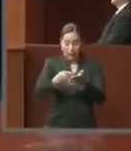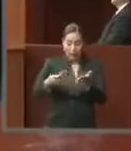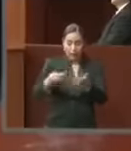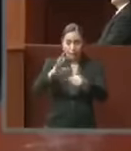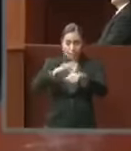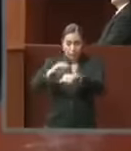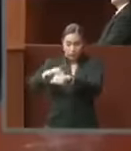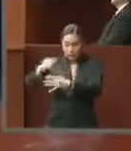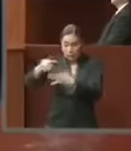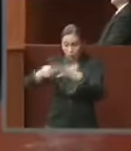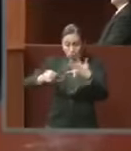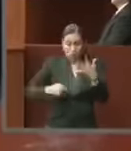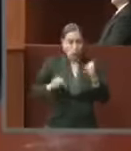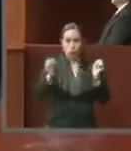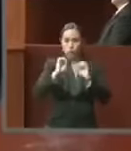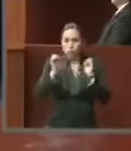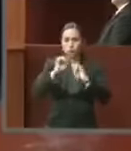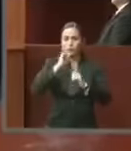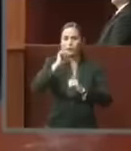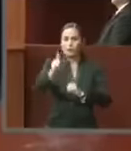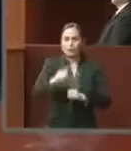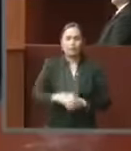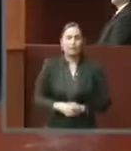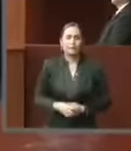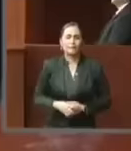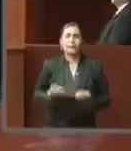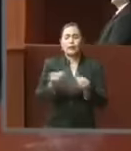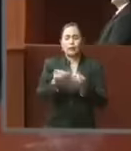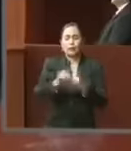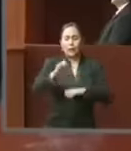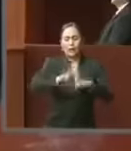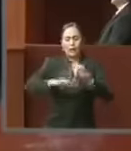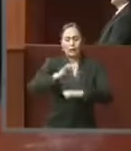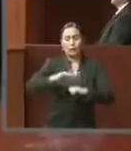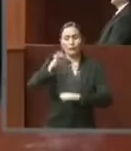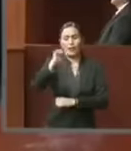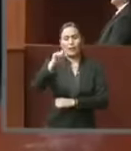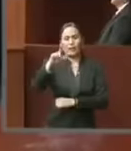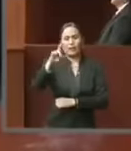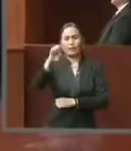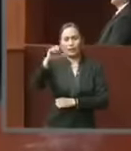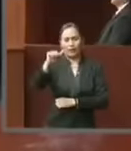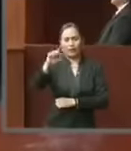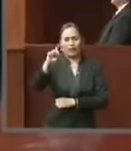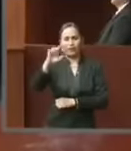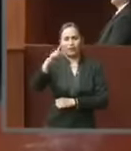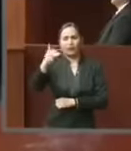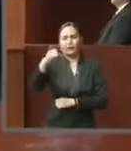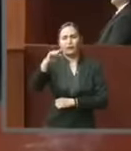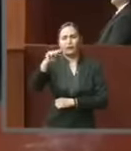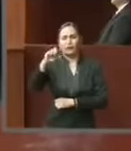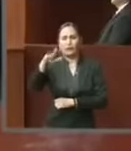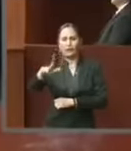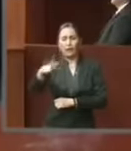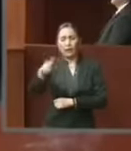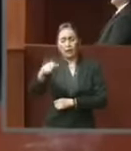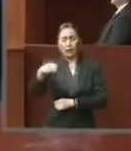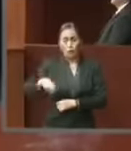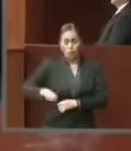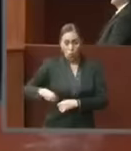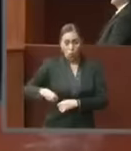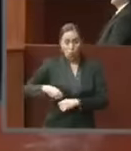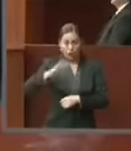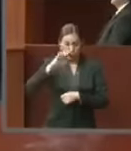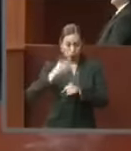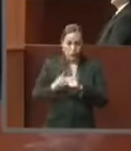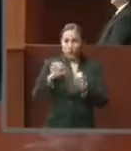lineamientos Asimismo se propone que aldea digital no fue responsable al ser administrador del sitio denunciado